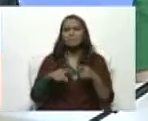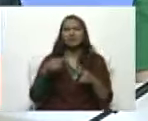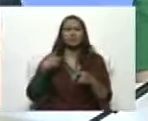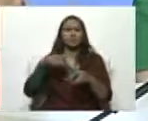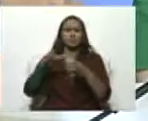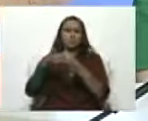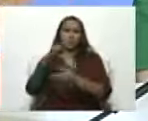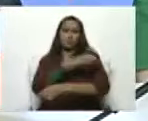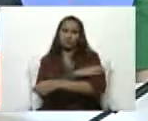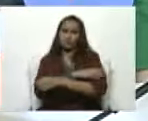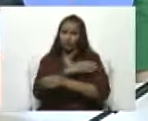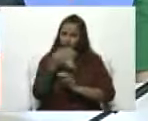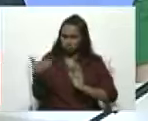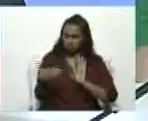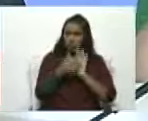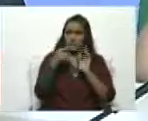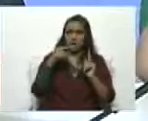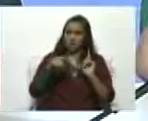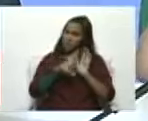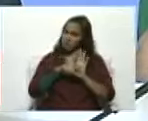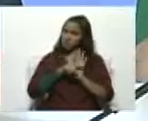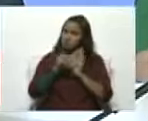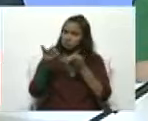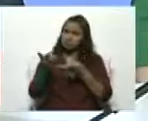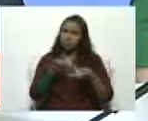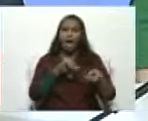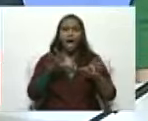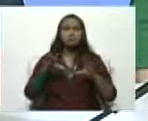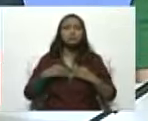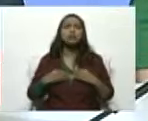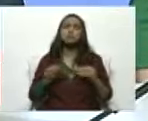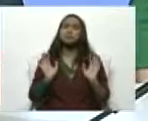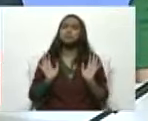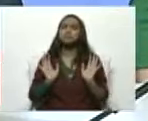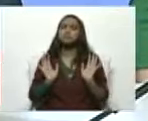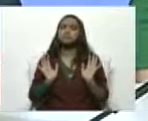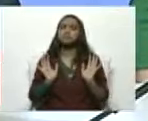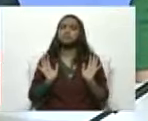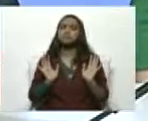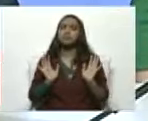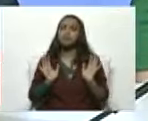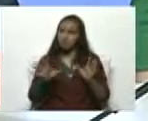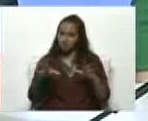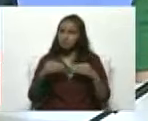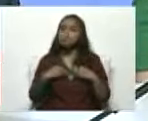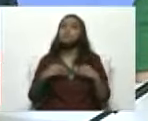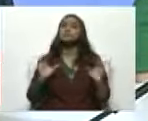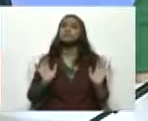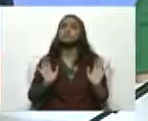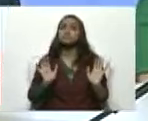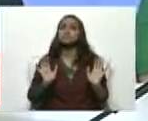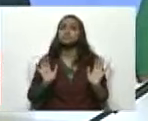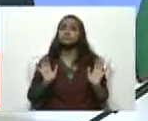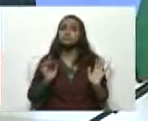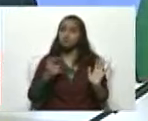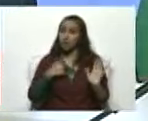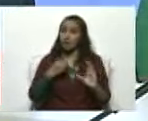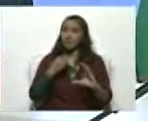anotándose, anótese, está bienvenido. Bienvenida. Nosotros le vamos a enviar un mensaje diciendo, usted